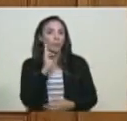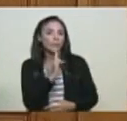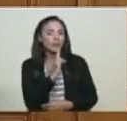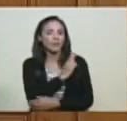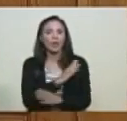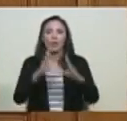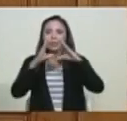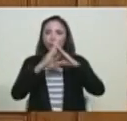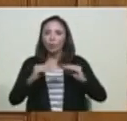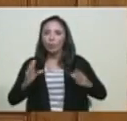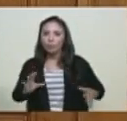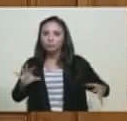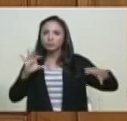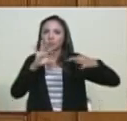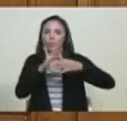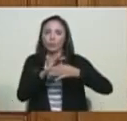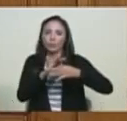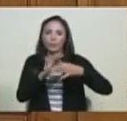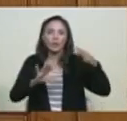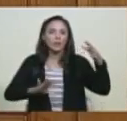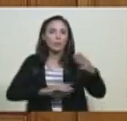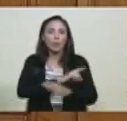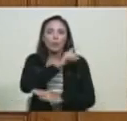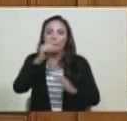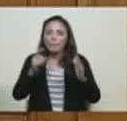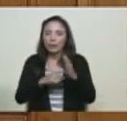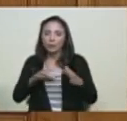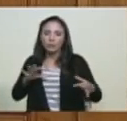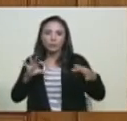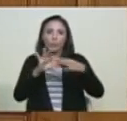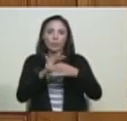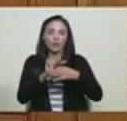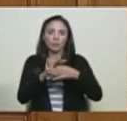todo, unirlo en un todo.